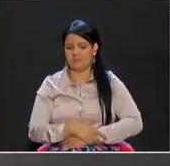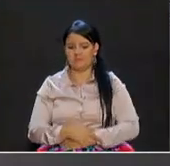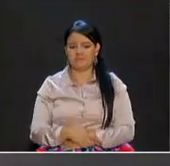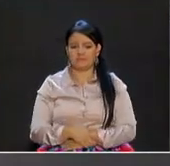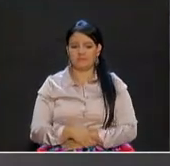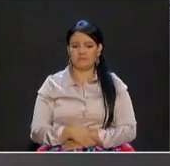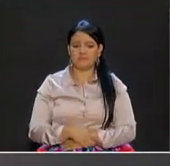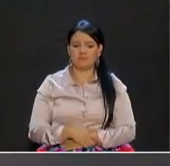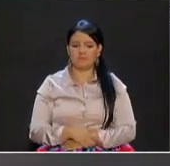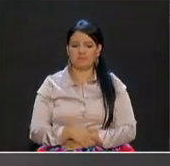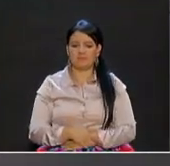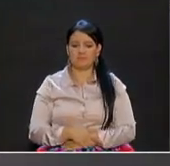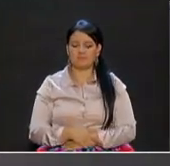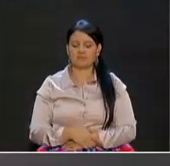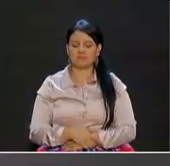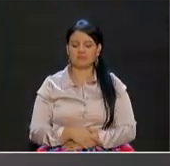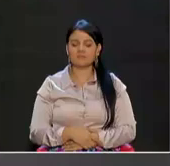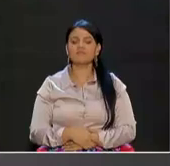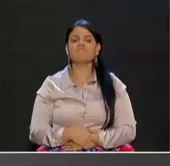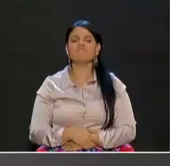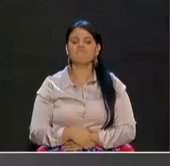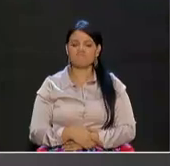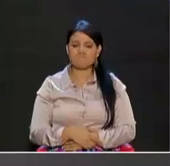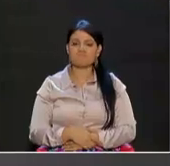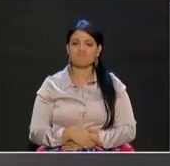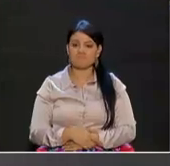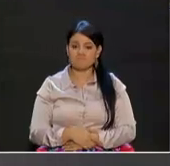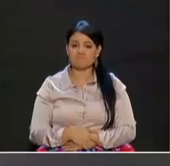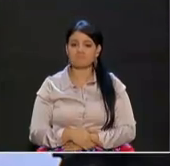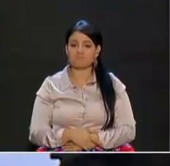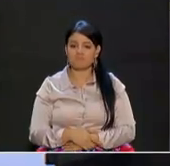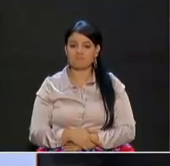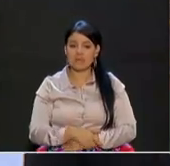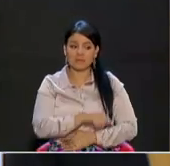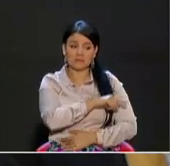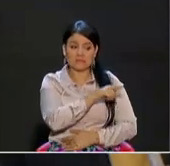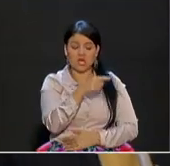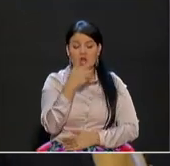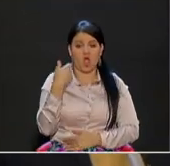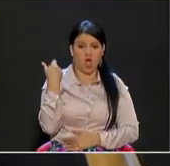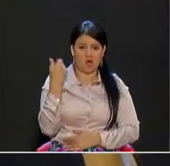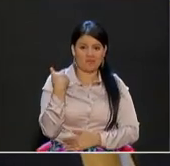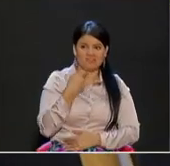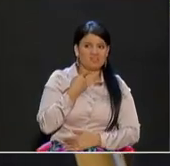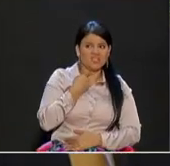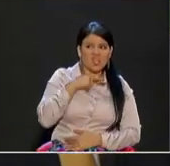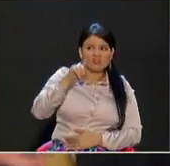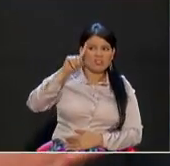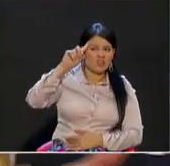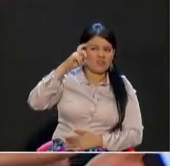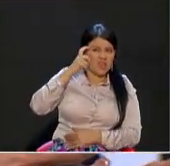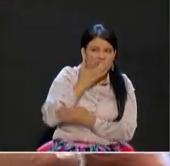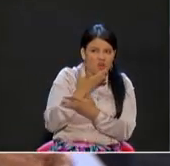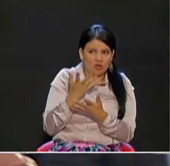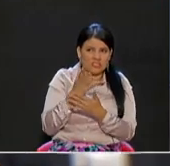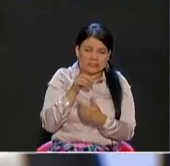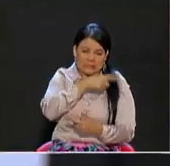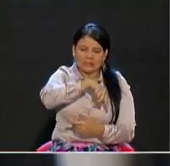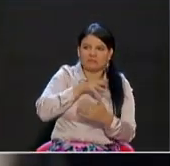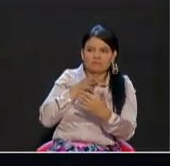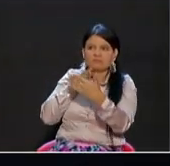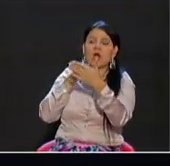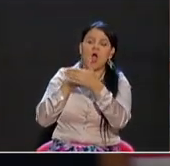por supuesto que yo apoyo la protesta social es un derecho fundamental y hay que protegerlo